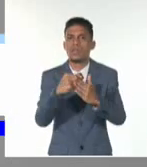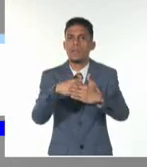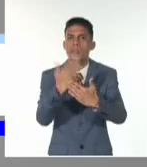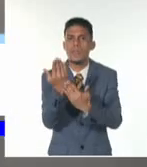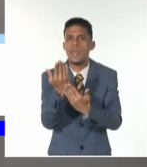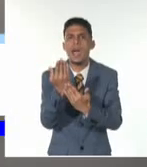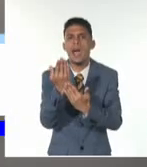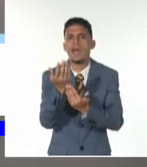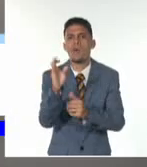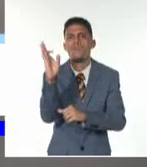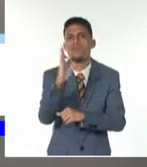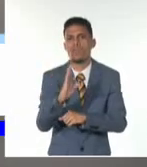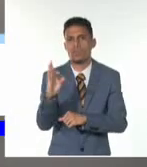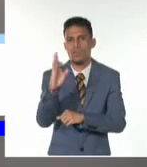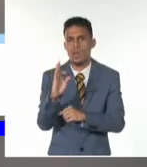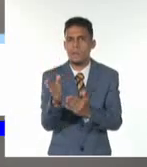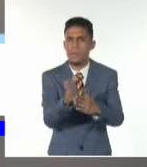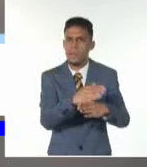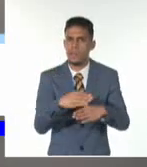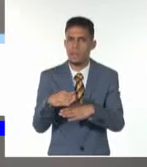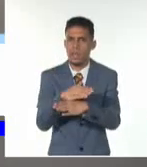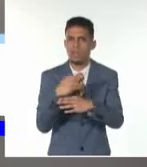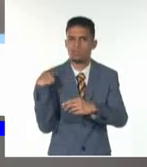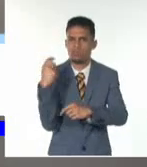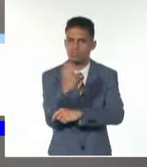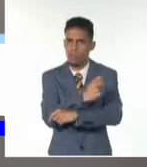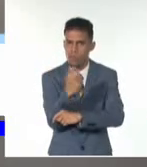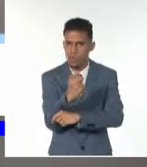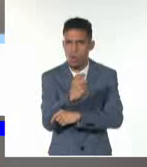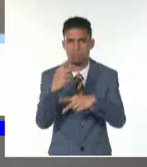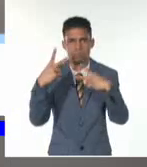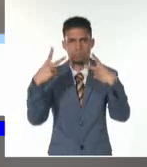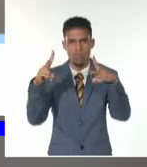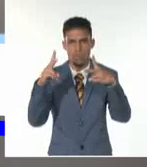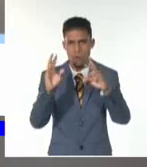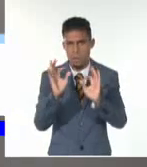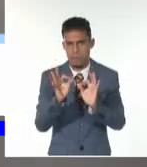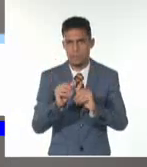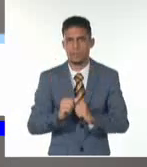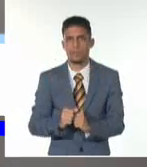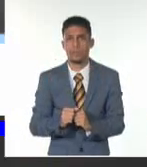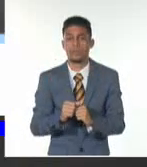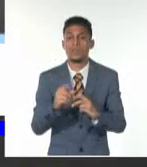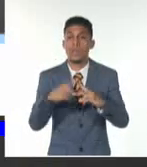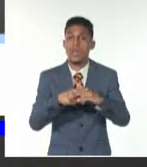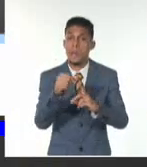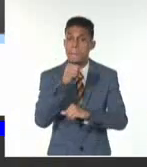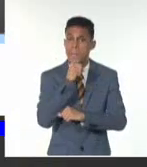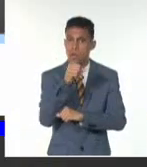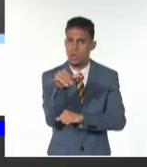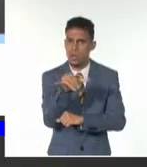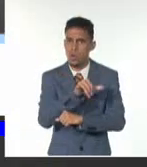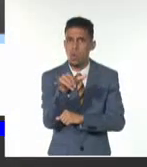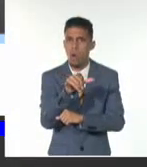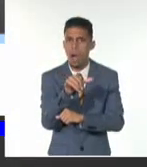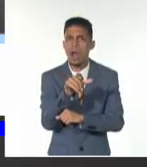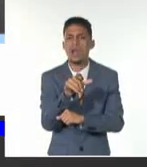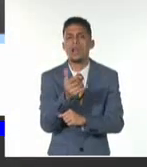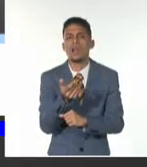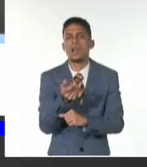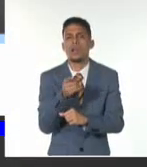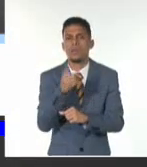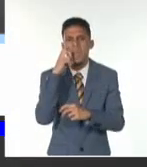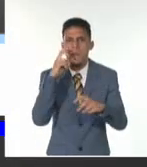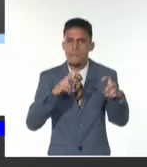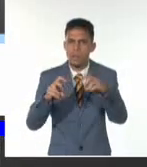Filósofo. Estudiosos apasionados de la filosofía hegeliana y como periodista descubrió las injusticias sociales, por lo